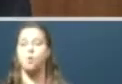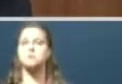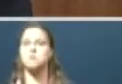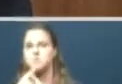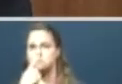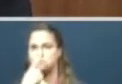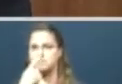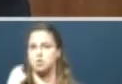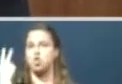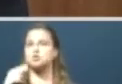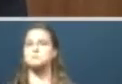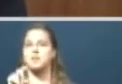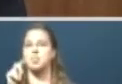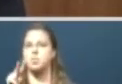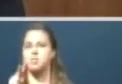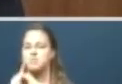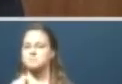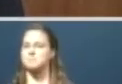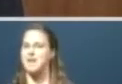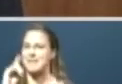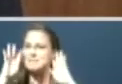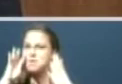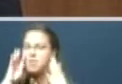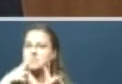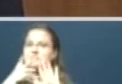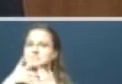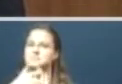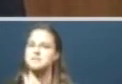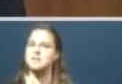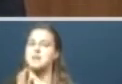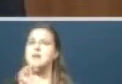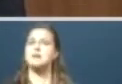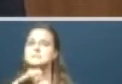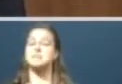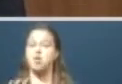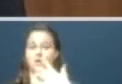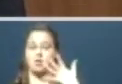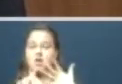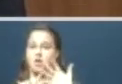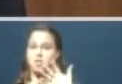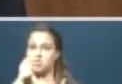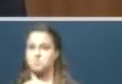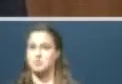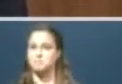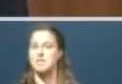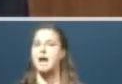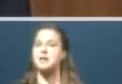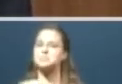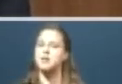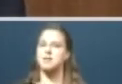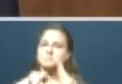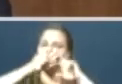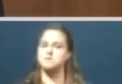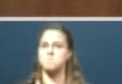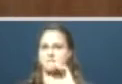2012 invitan a la esperanza sitúan a castilla y león' en el quinto puesto nacional por gasto interno en i + d y destacan